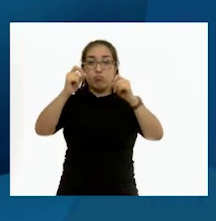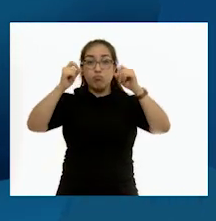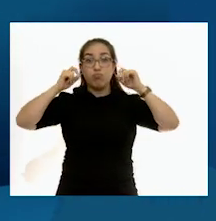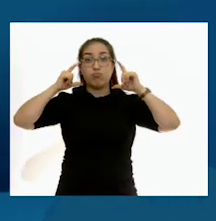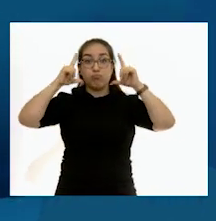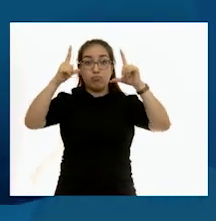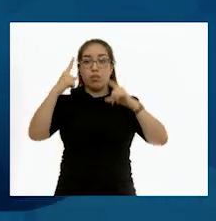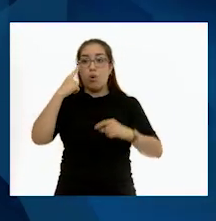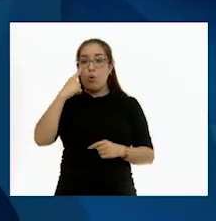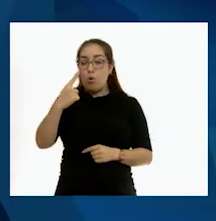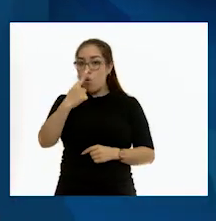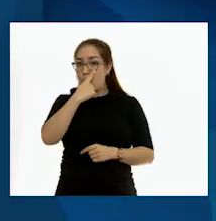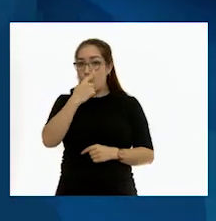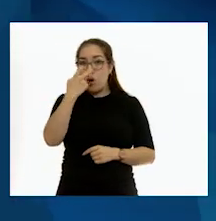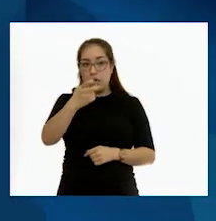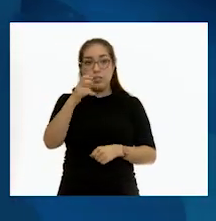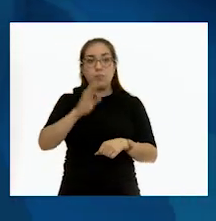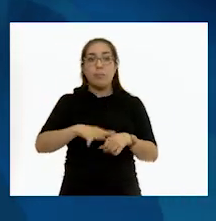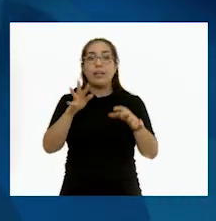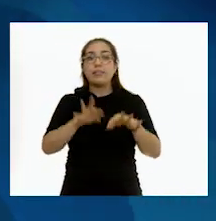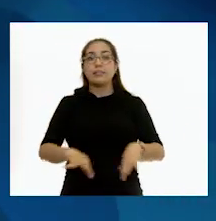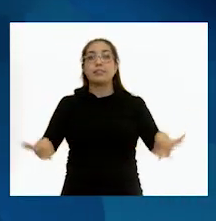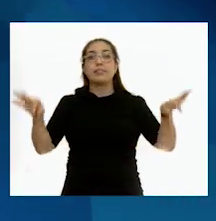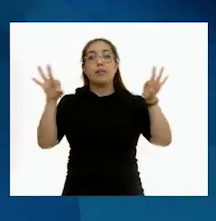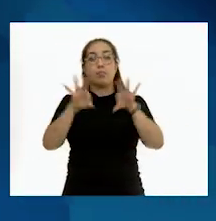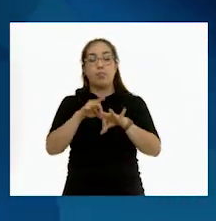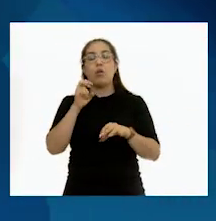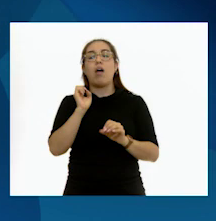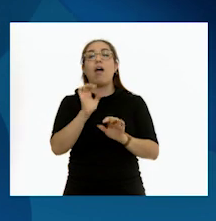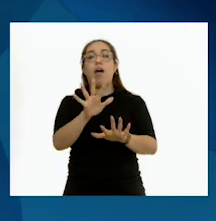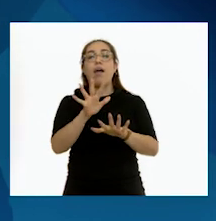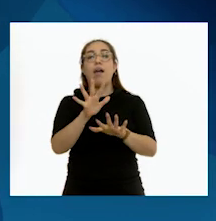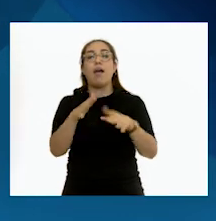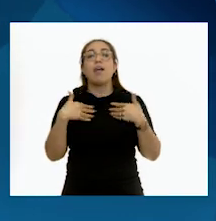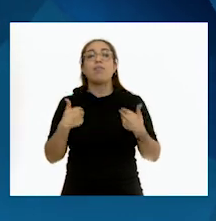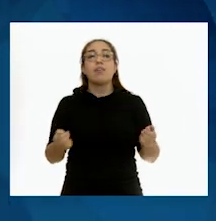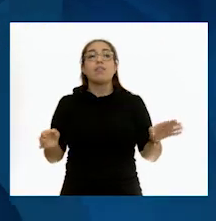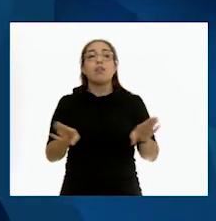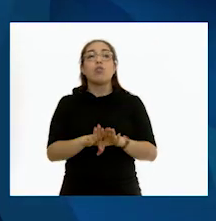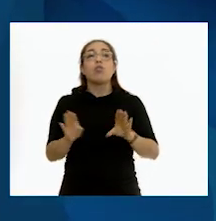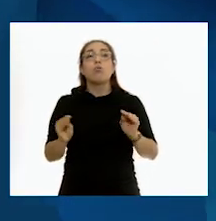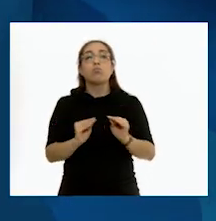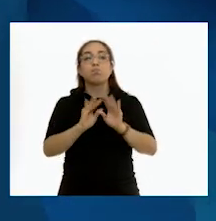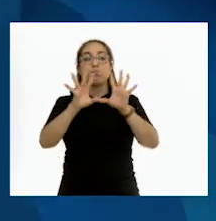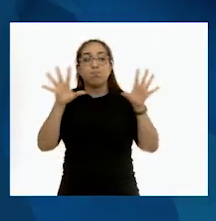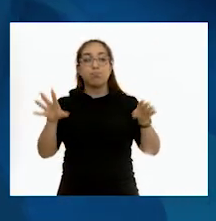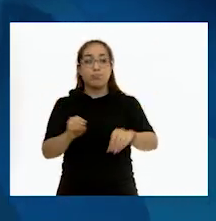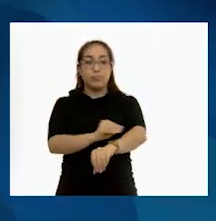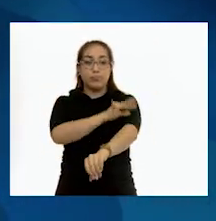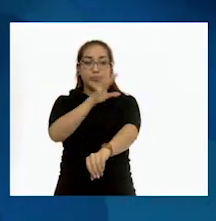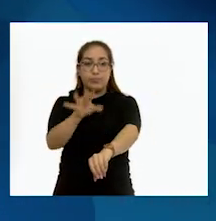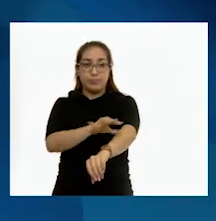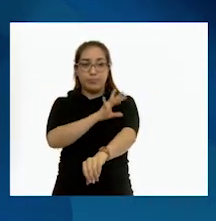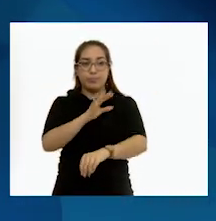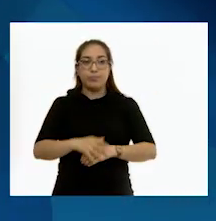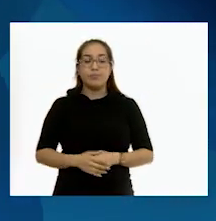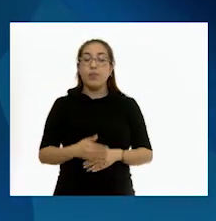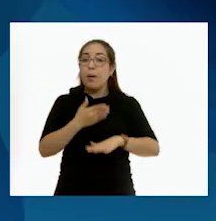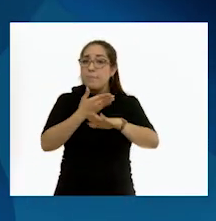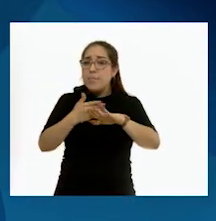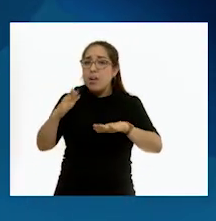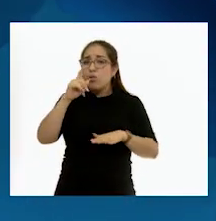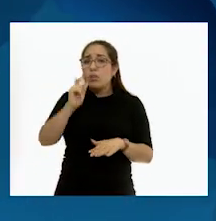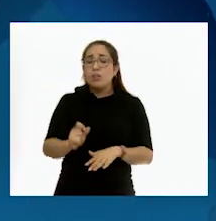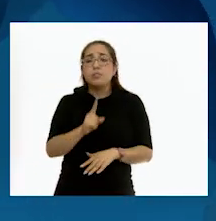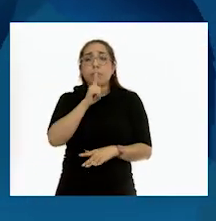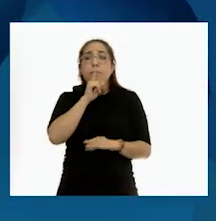rostro y al resaltarlos, la audiencia tiene una idea más clara del sentido de la expresión del gesto. El color blanco es neutro